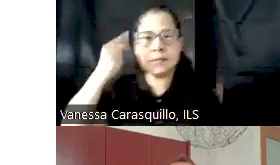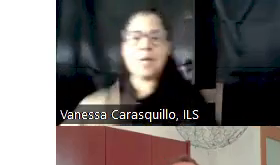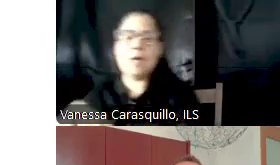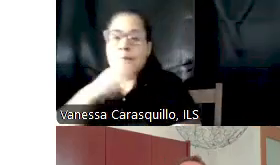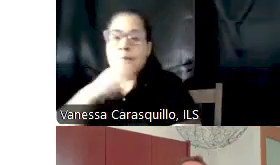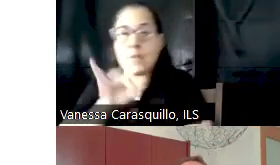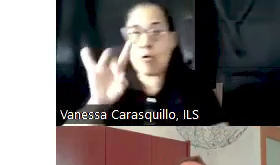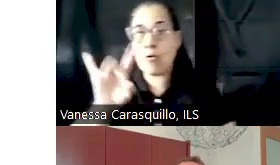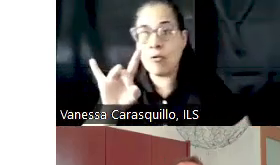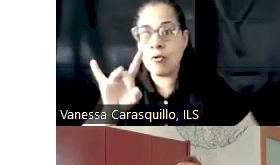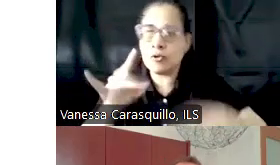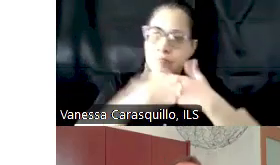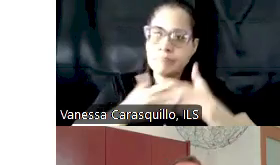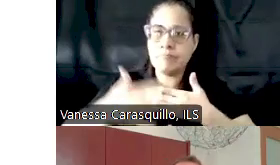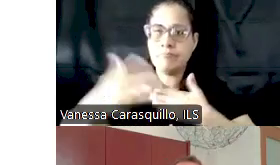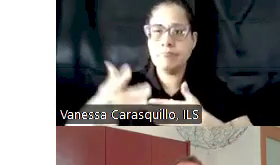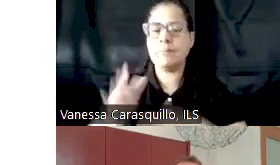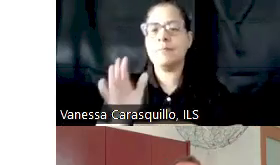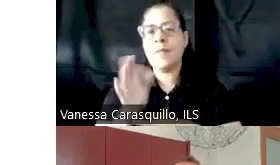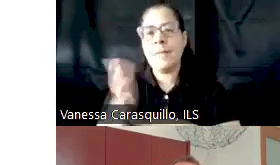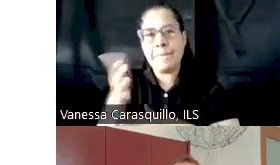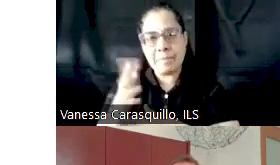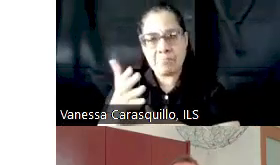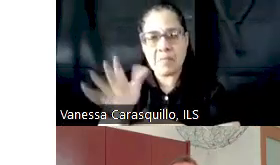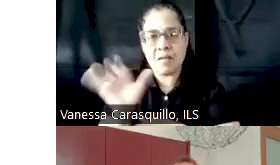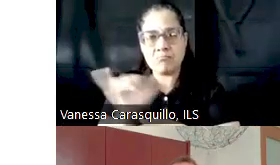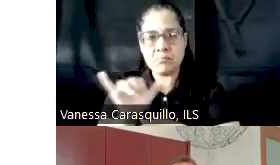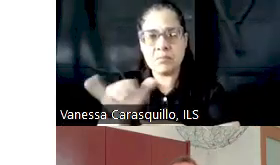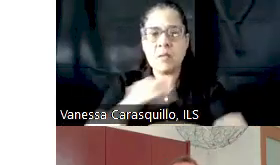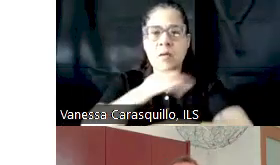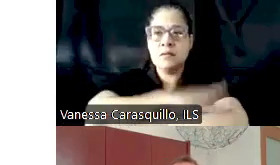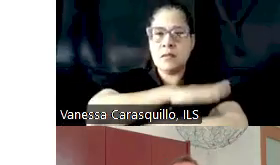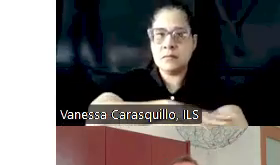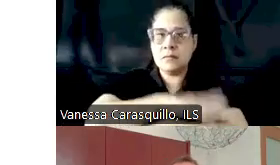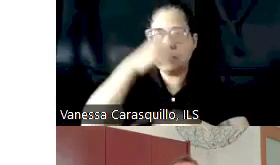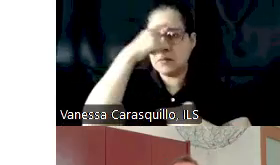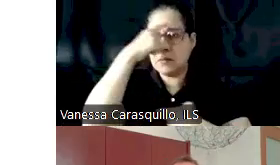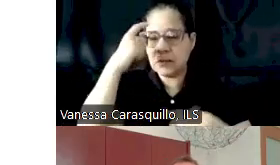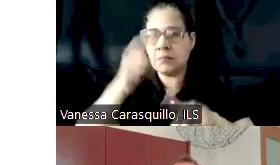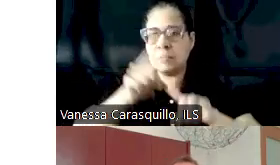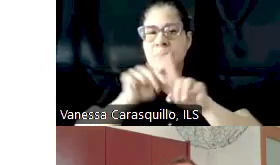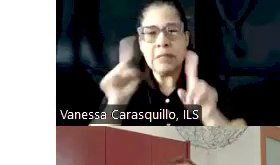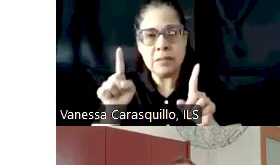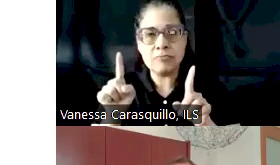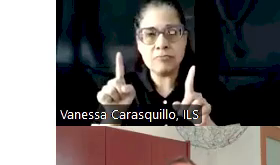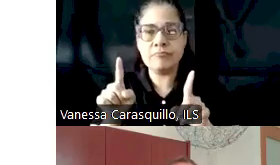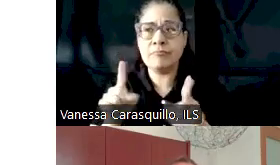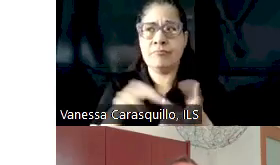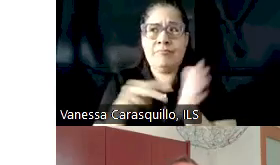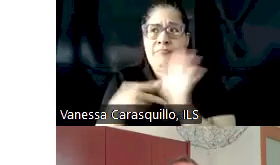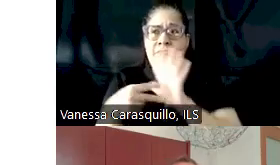años. Se parece al trastorno de conducta, pero pues no necesariamente tiene que estar en